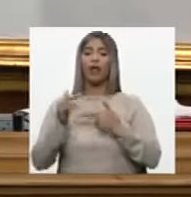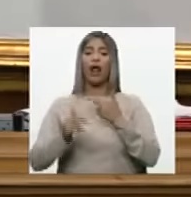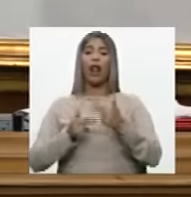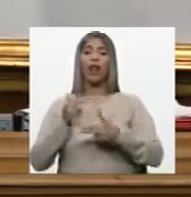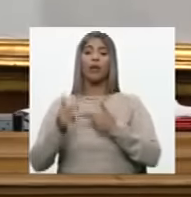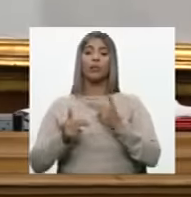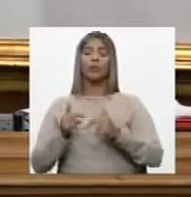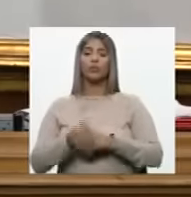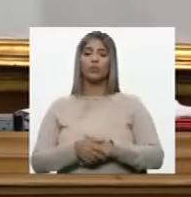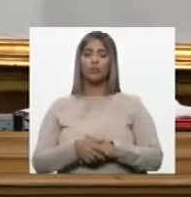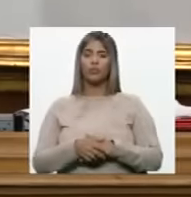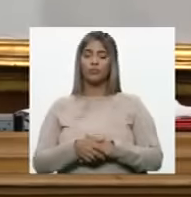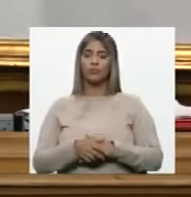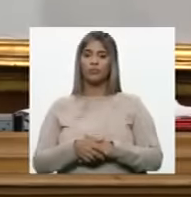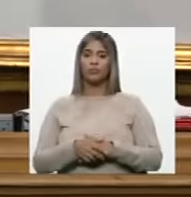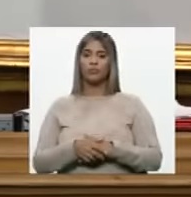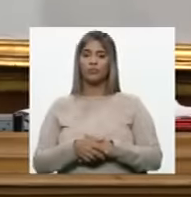revoluciones